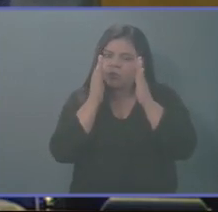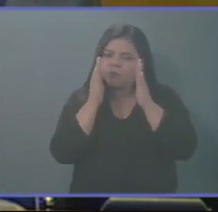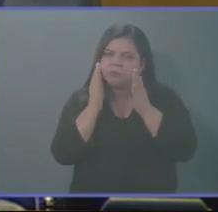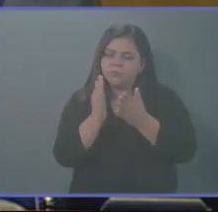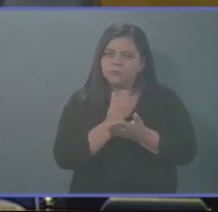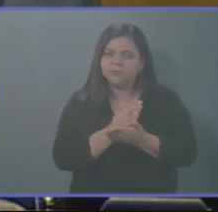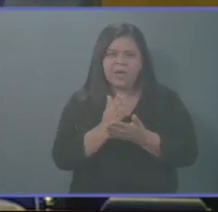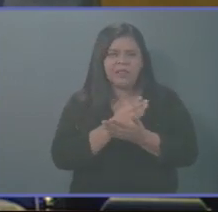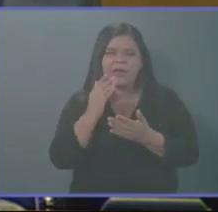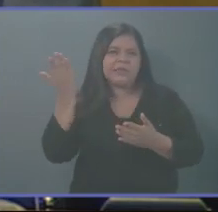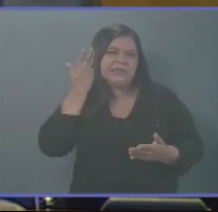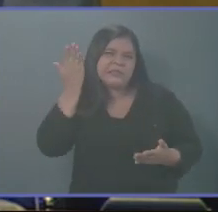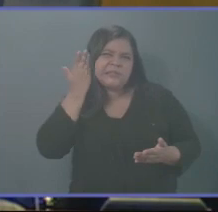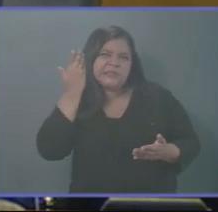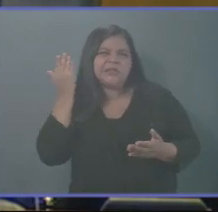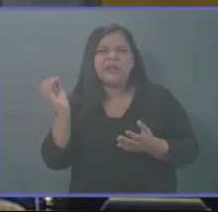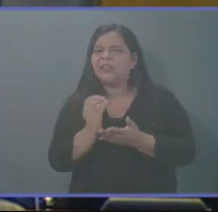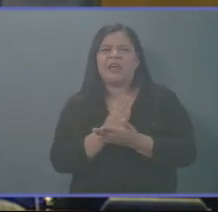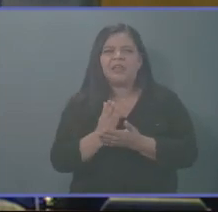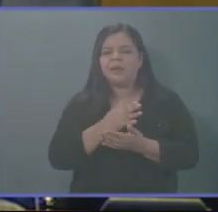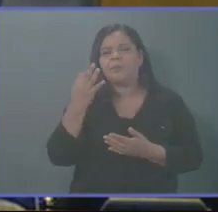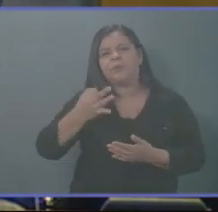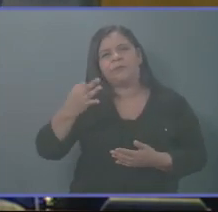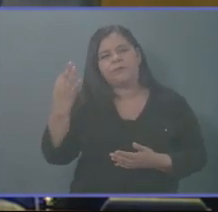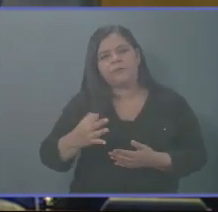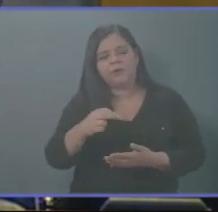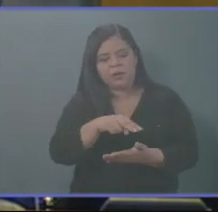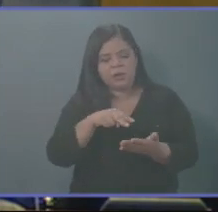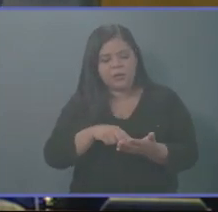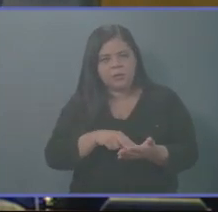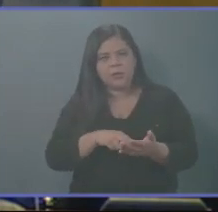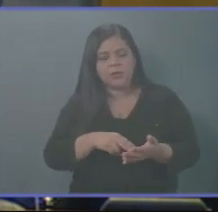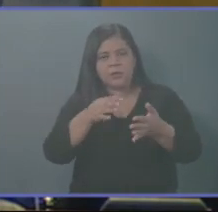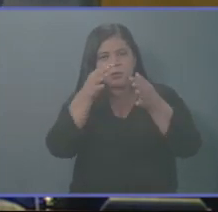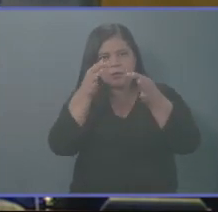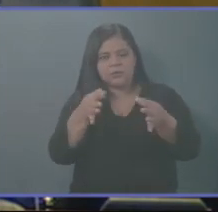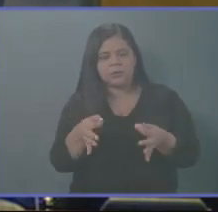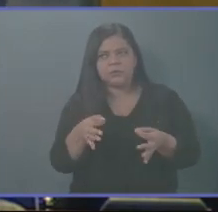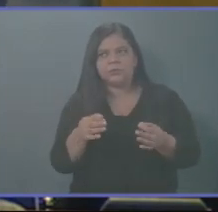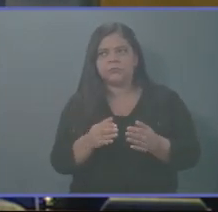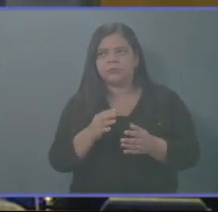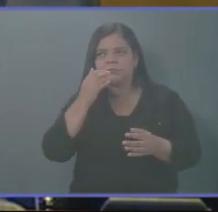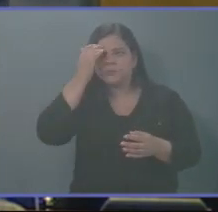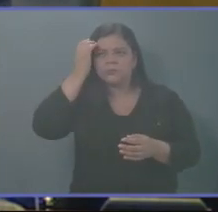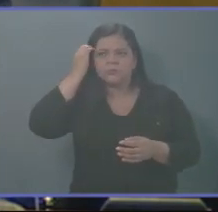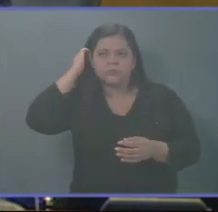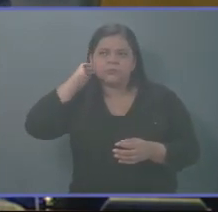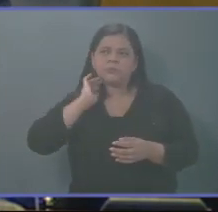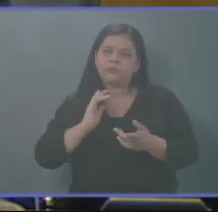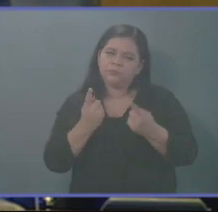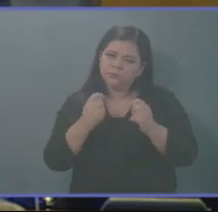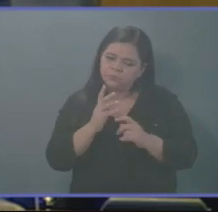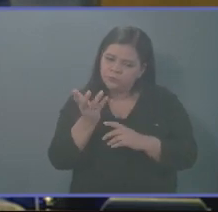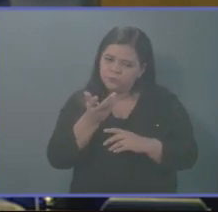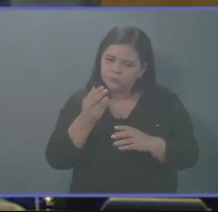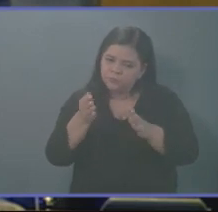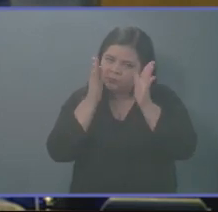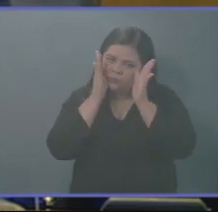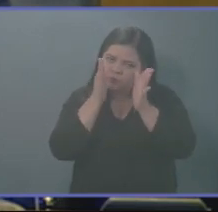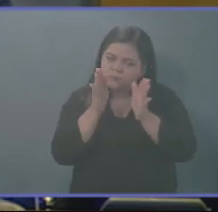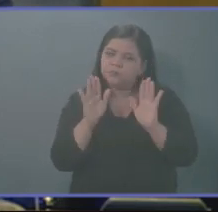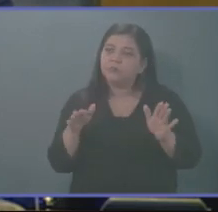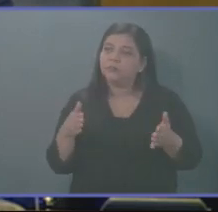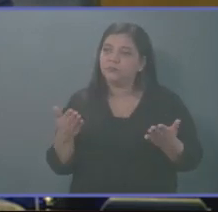ninguna interferencia la lectura del dictamen. Y tratemos que ellos estén concentrados,